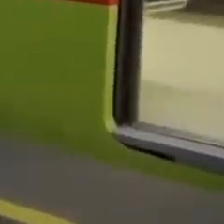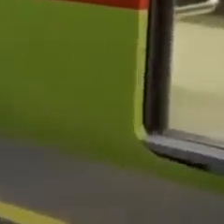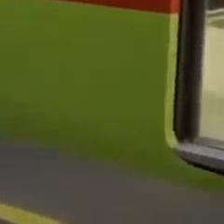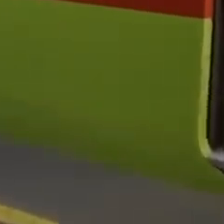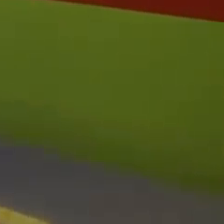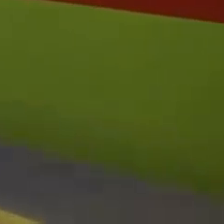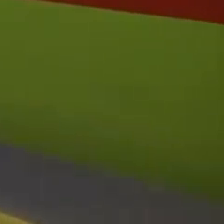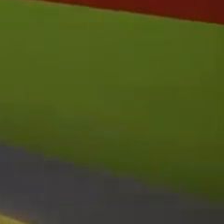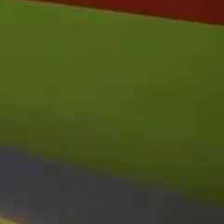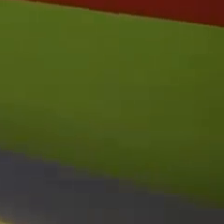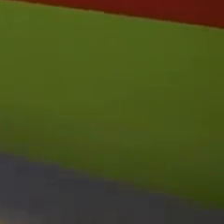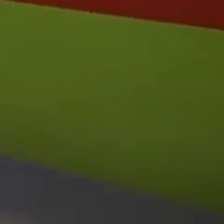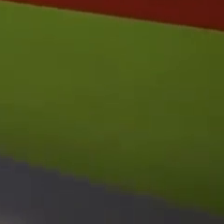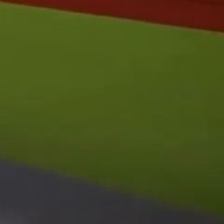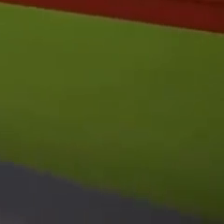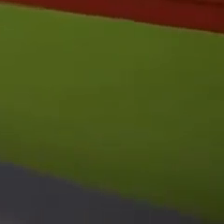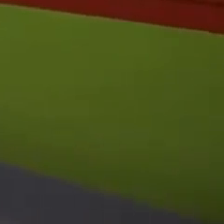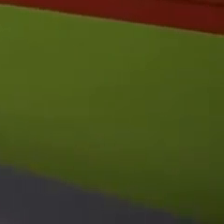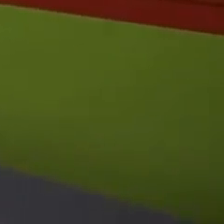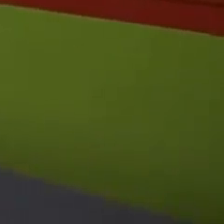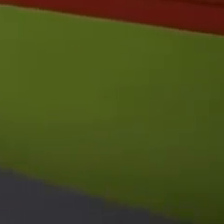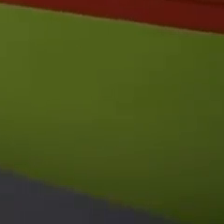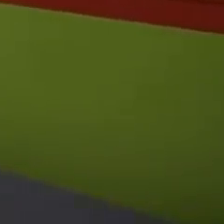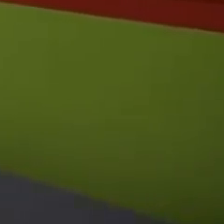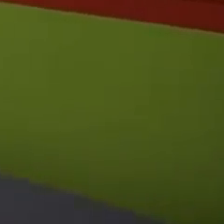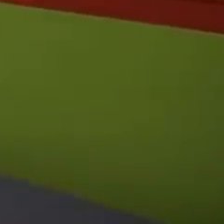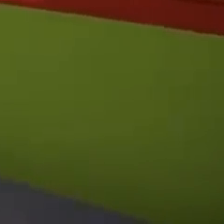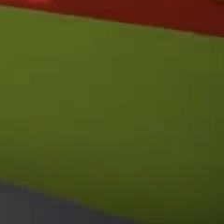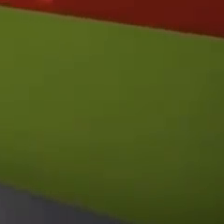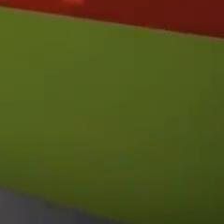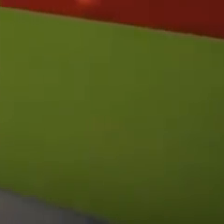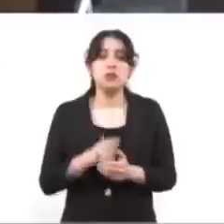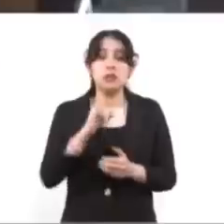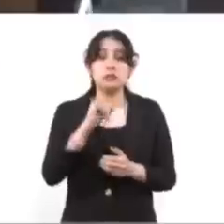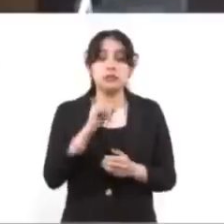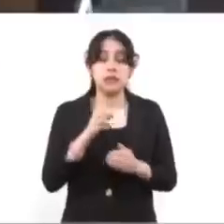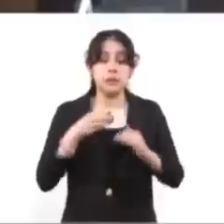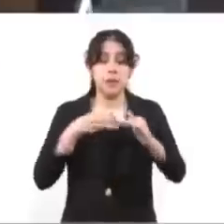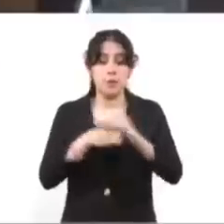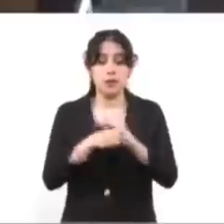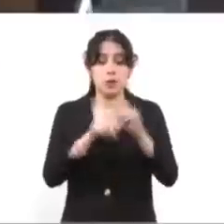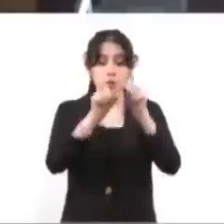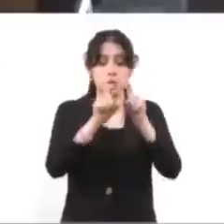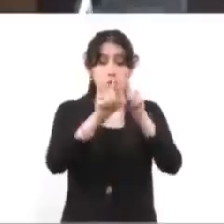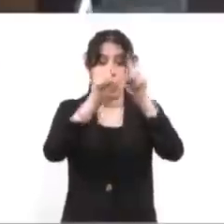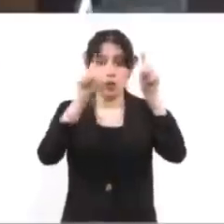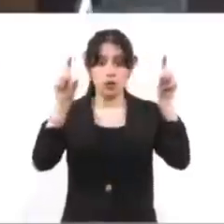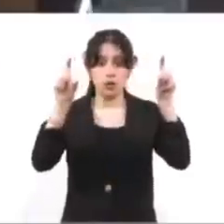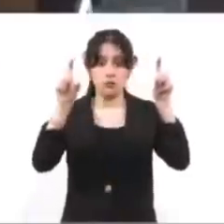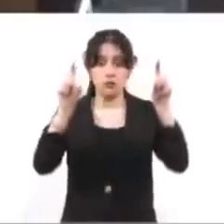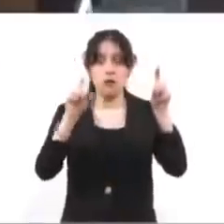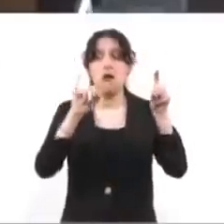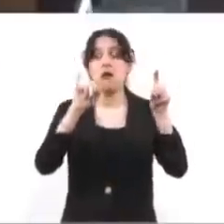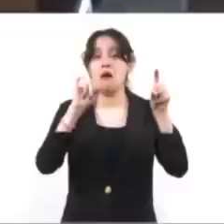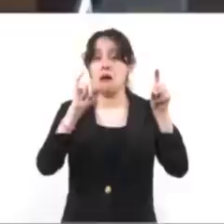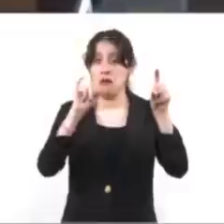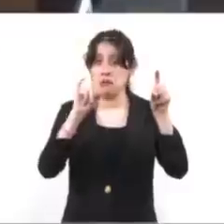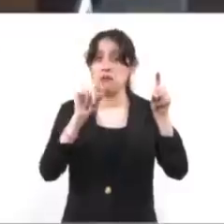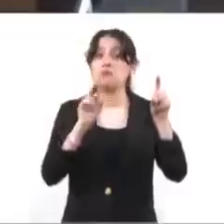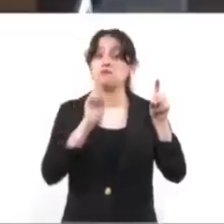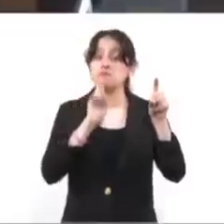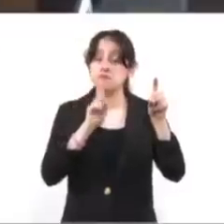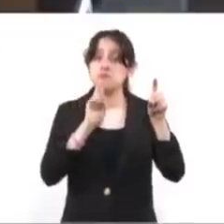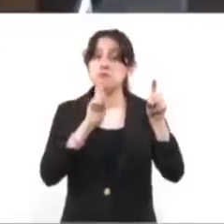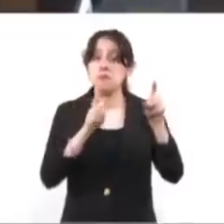sobre el tramo elevado, que también ya tiene un avance significativo. Les adelanto igual, de